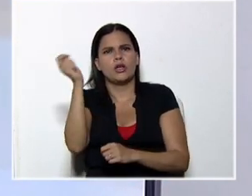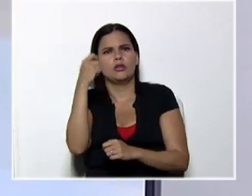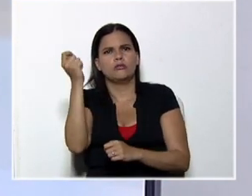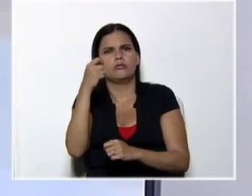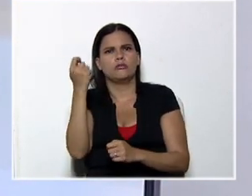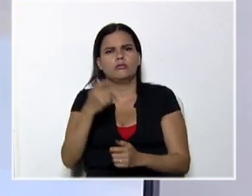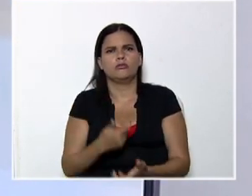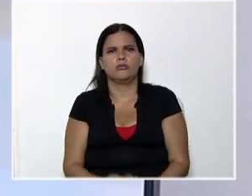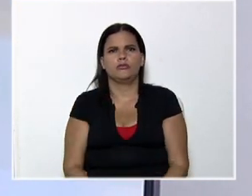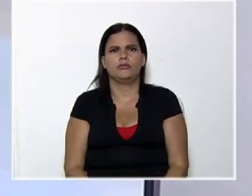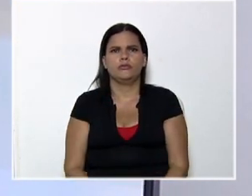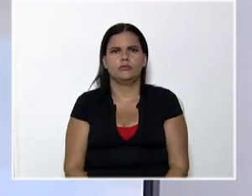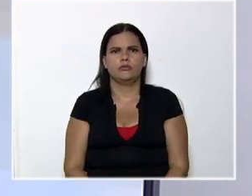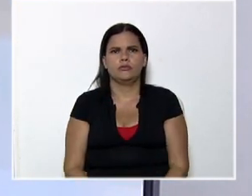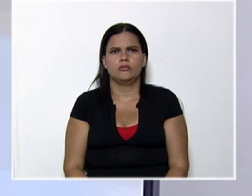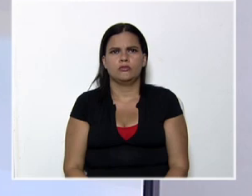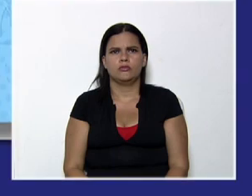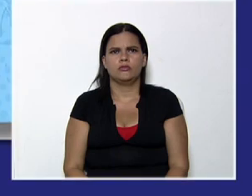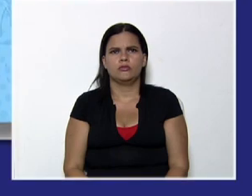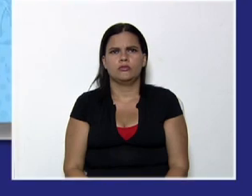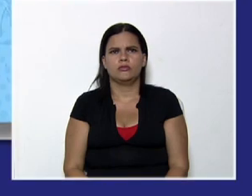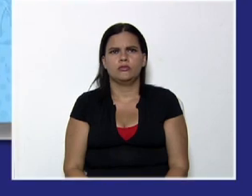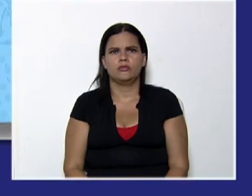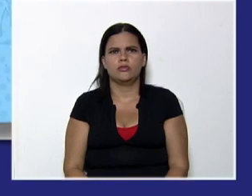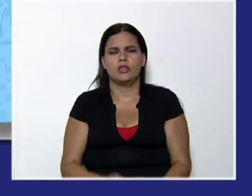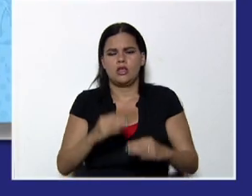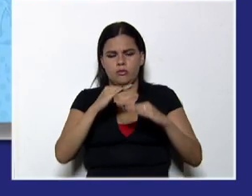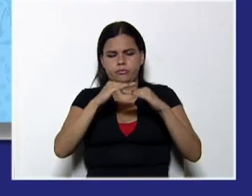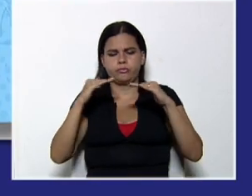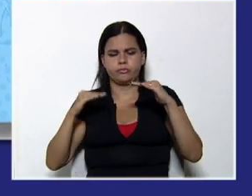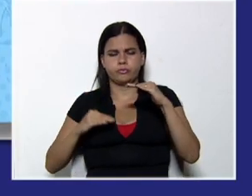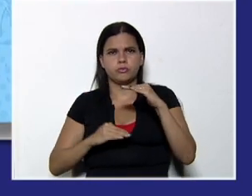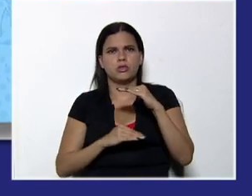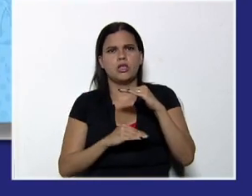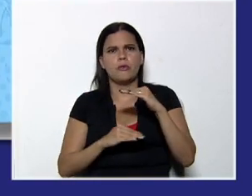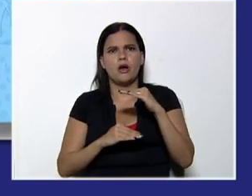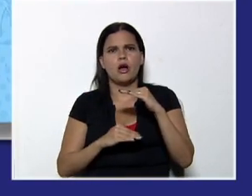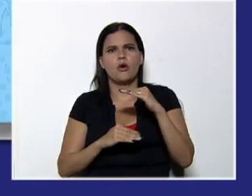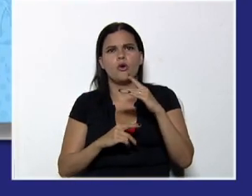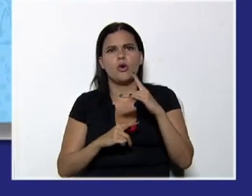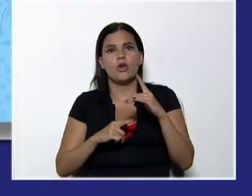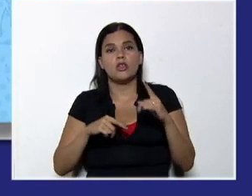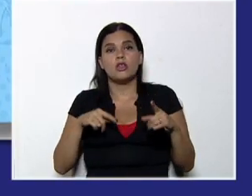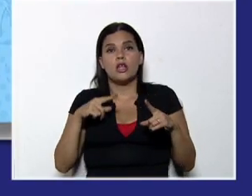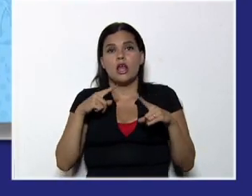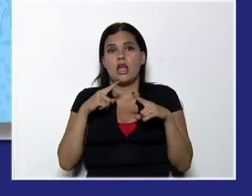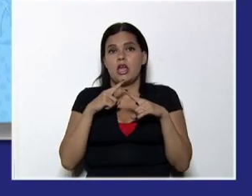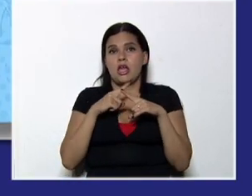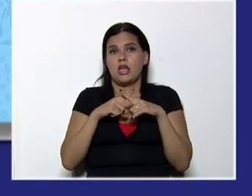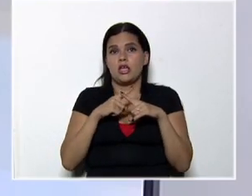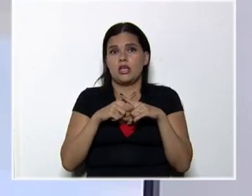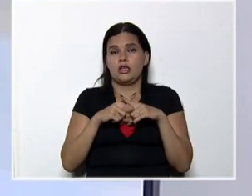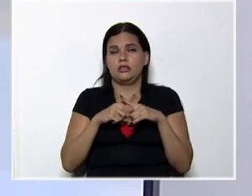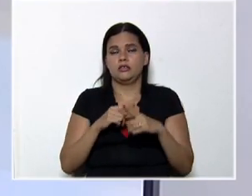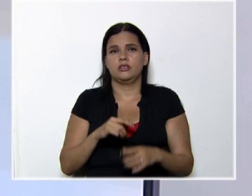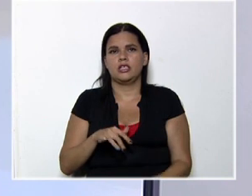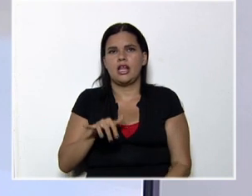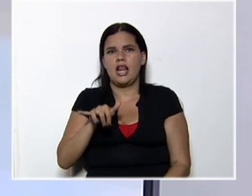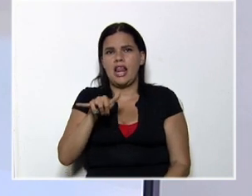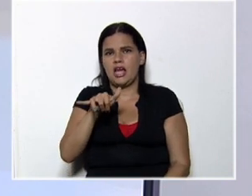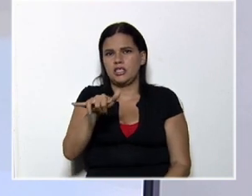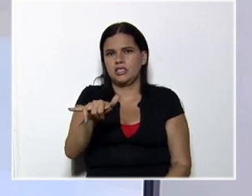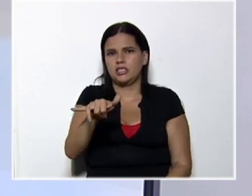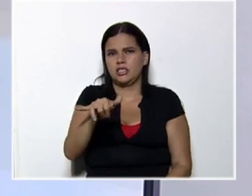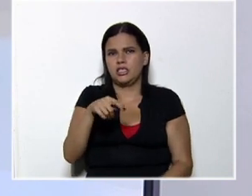debajo del eje de las X, sería en las Y negativas. Vamos a colocarlo, ubicarlo